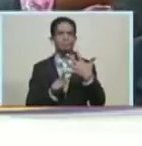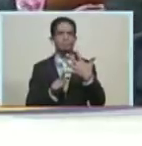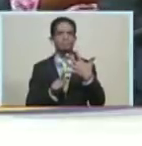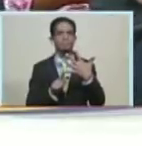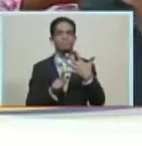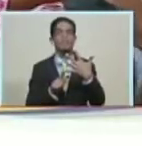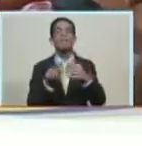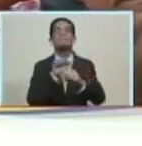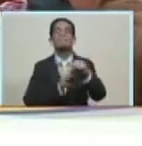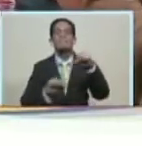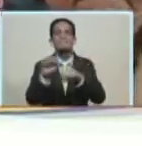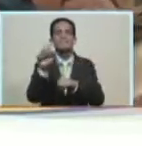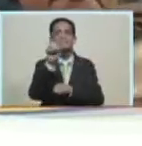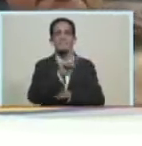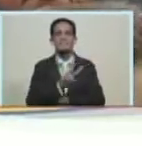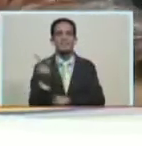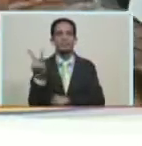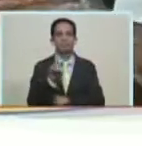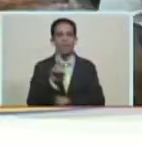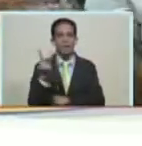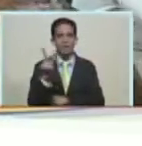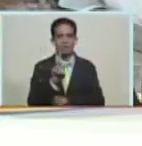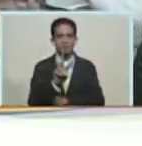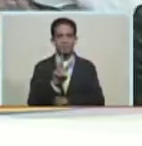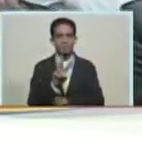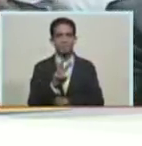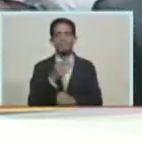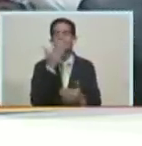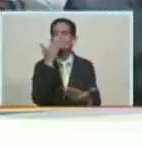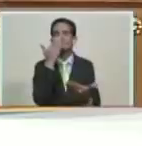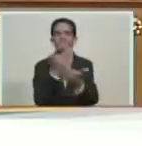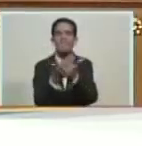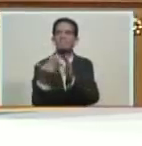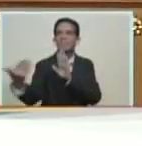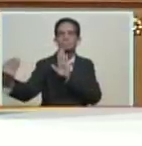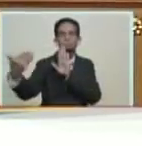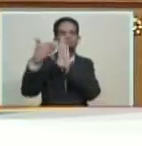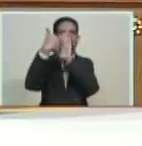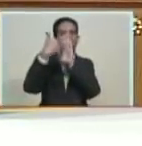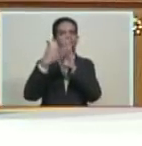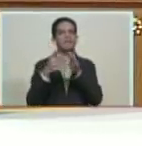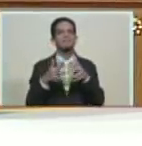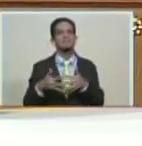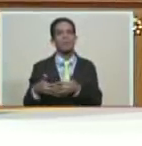la defensa de Venezuela frente a los ataques del imperialismo.